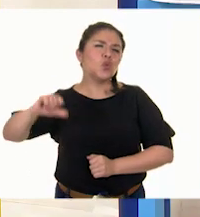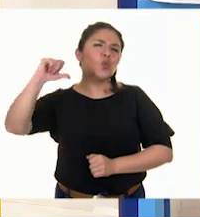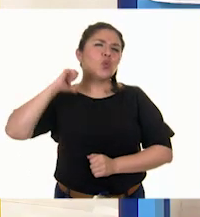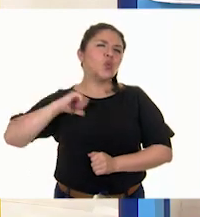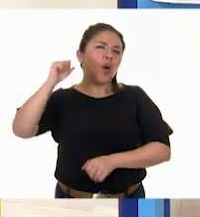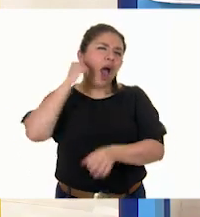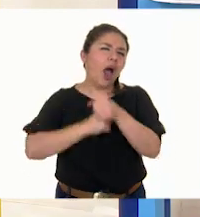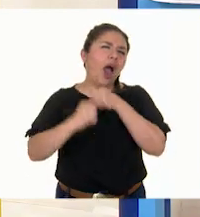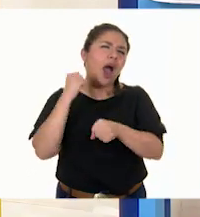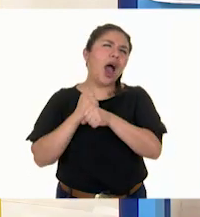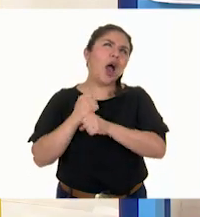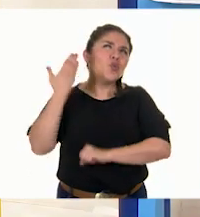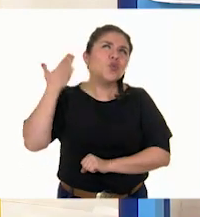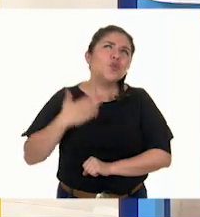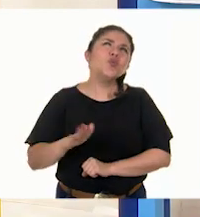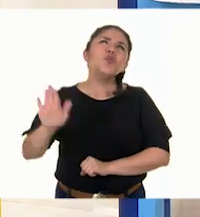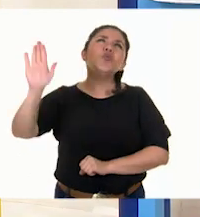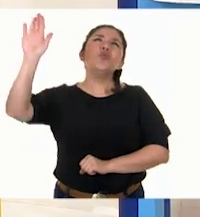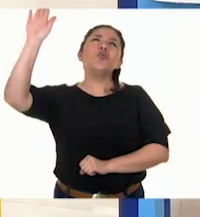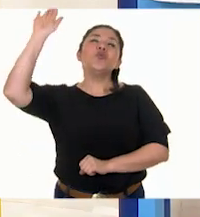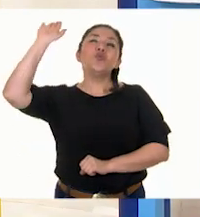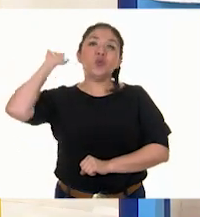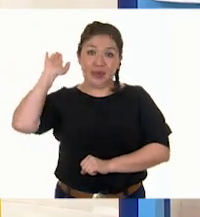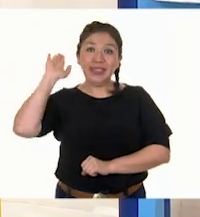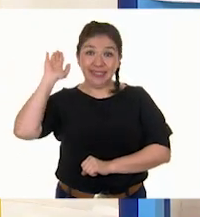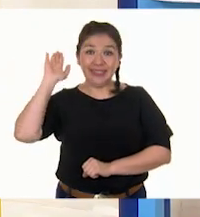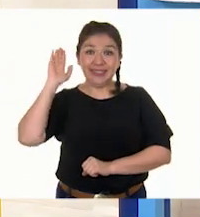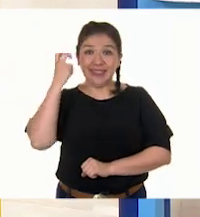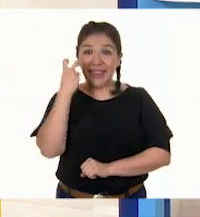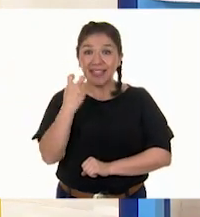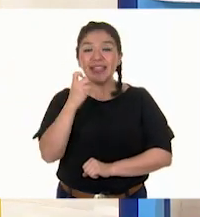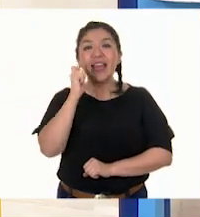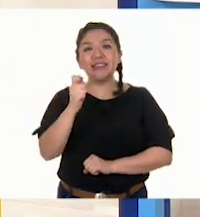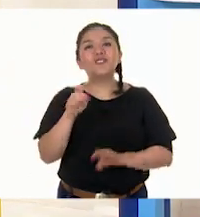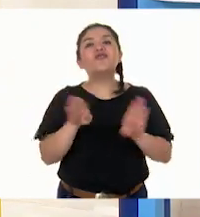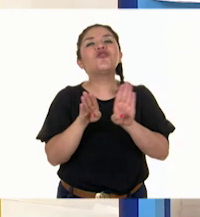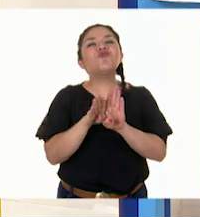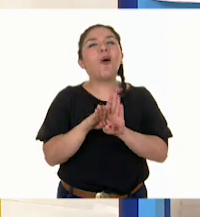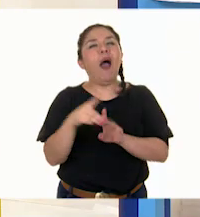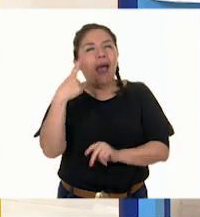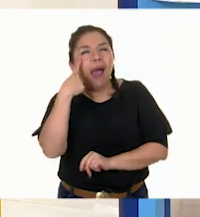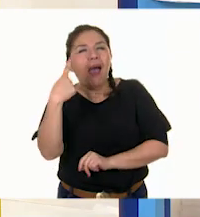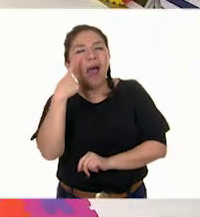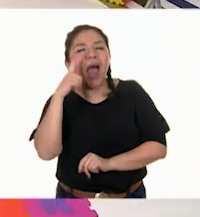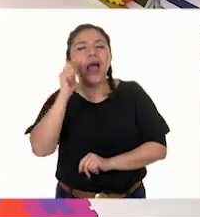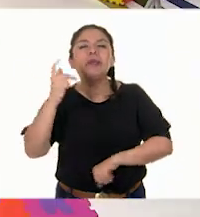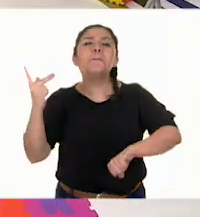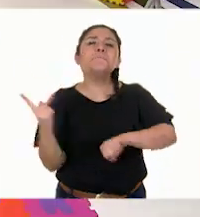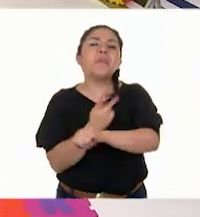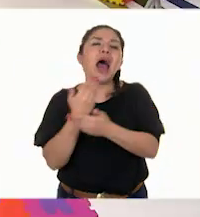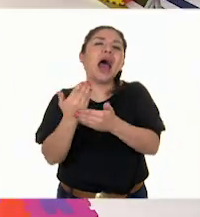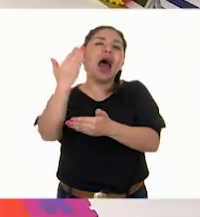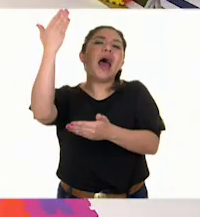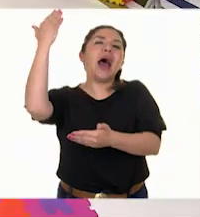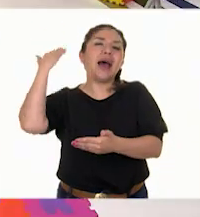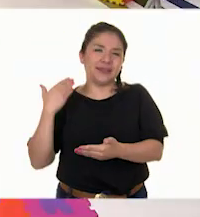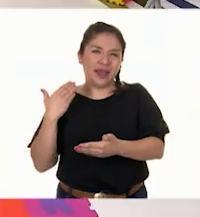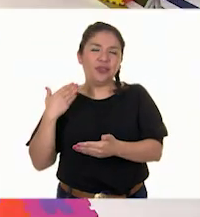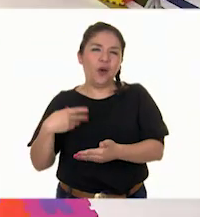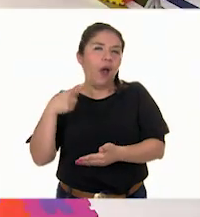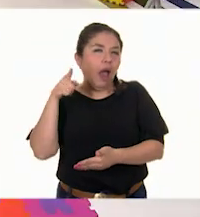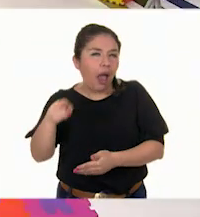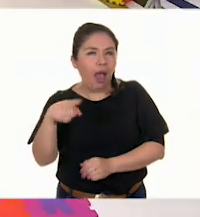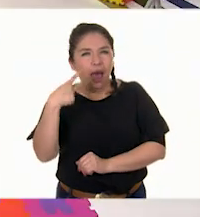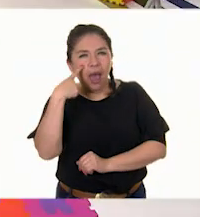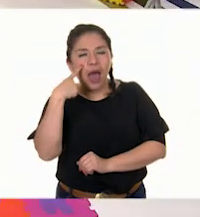mucho tiempo. Mucho tiempo. Estas frases hacen mención a un tiempo pasado, ¿verdad? ¿Qué será? Exacto.